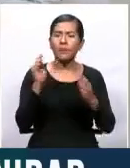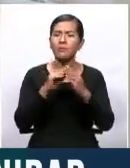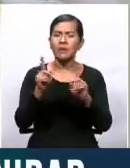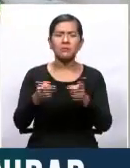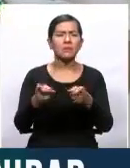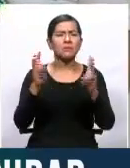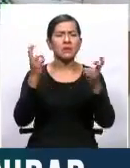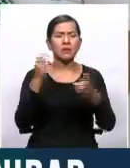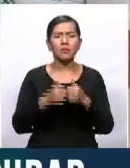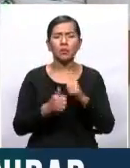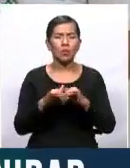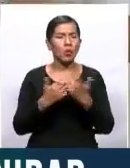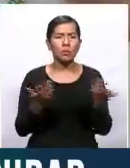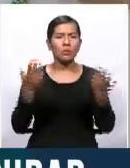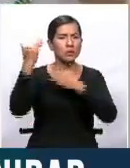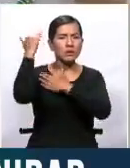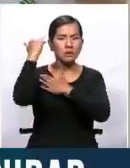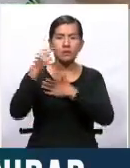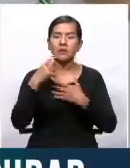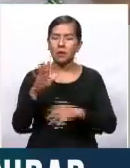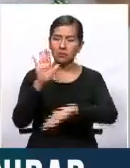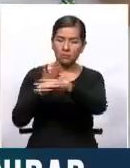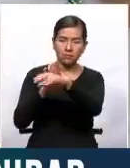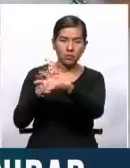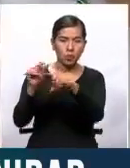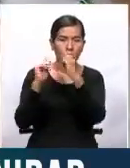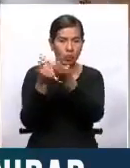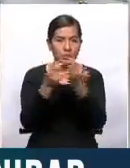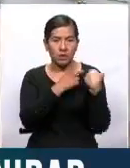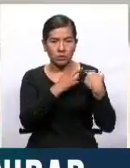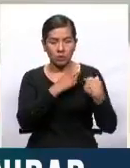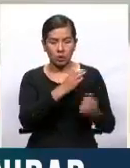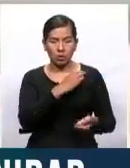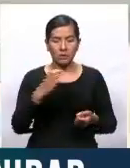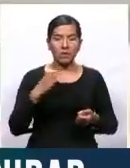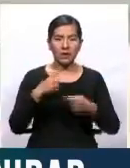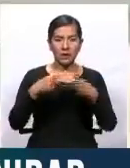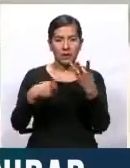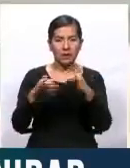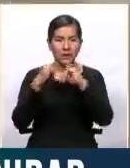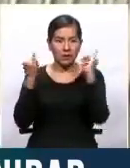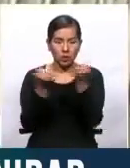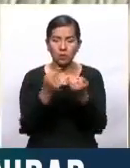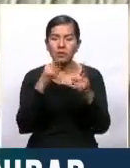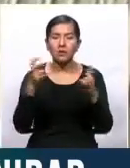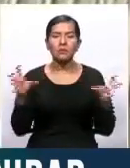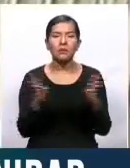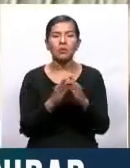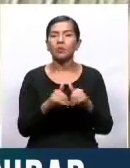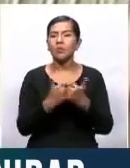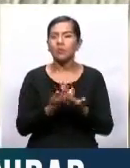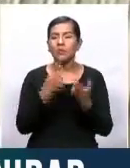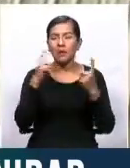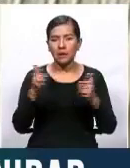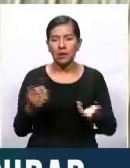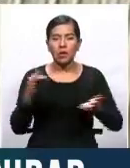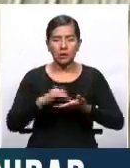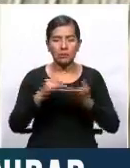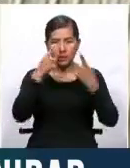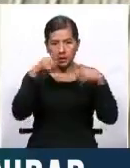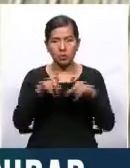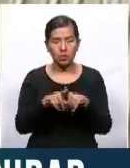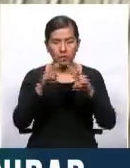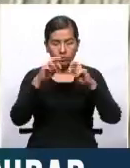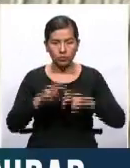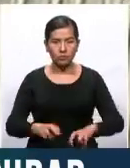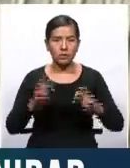Cruz, la autoridad exhortó a los representantes del Comité Interinstitucional a asistir a esta nueva cita que podría otorgar una solución a la difícil condición en